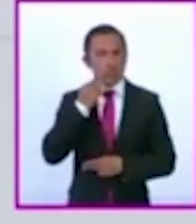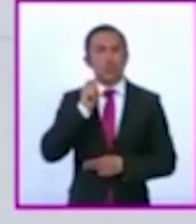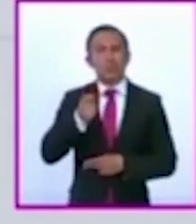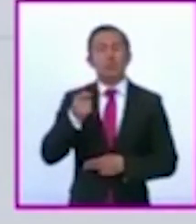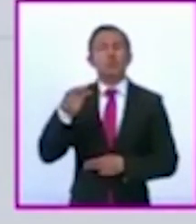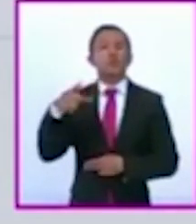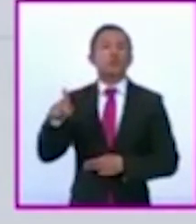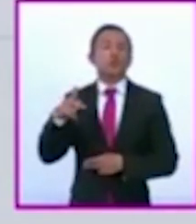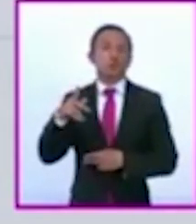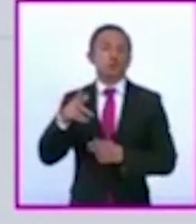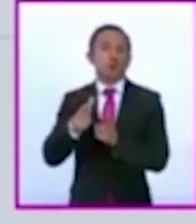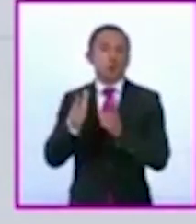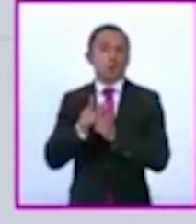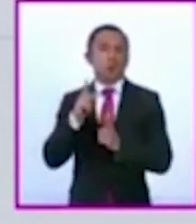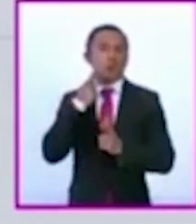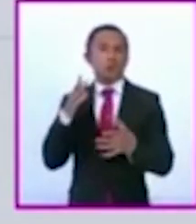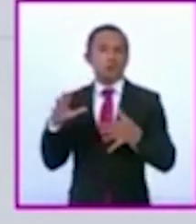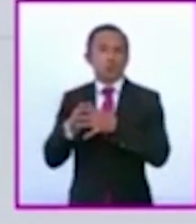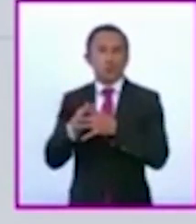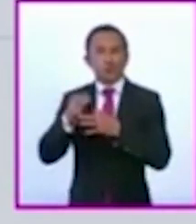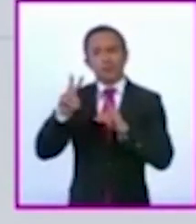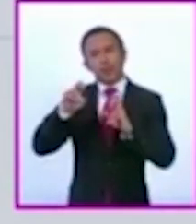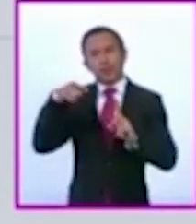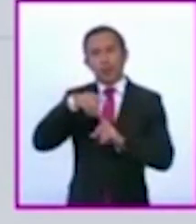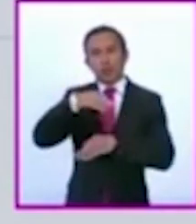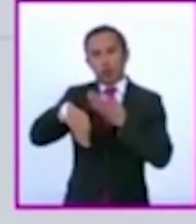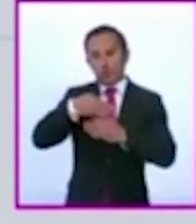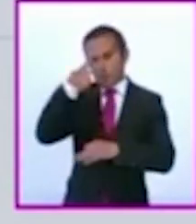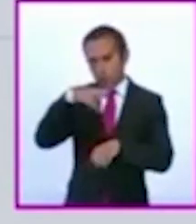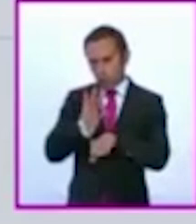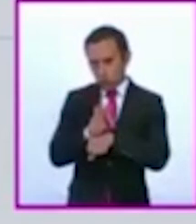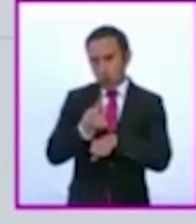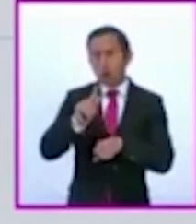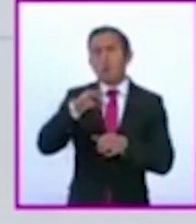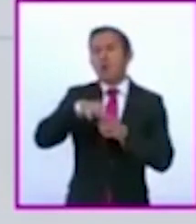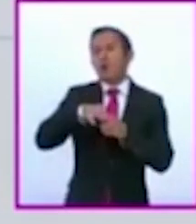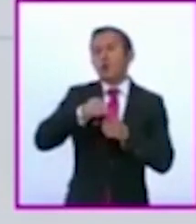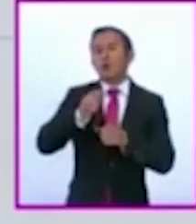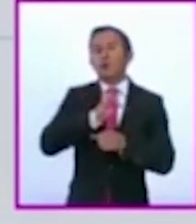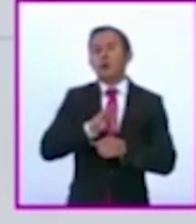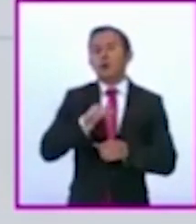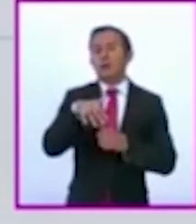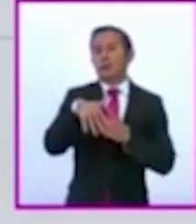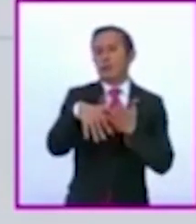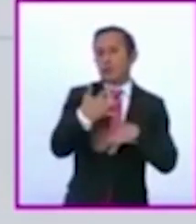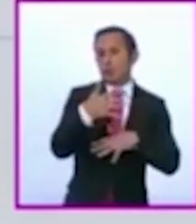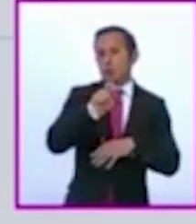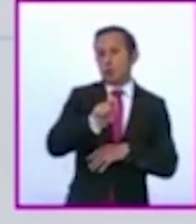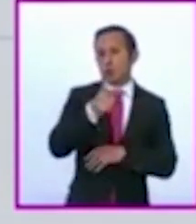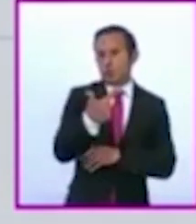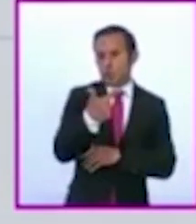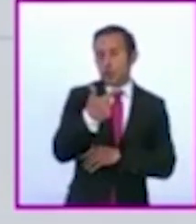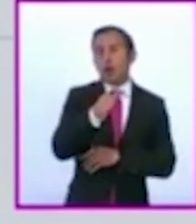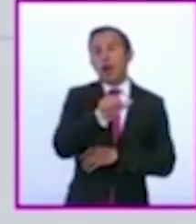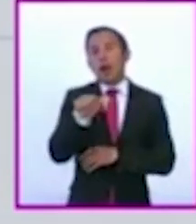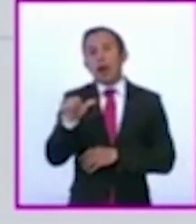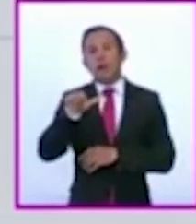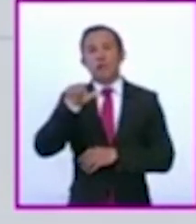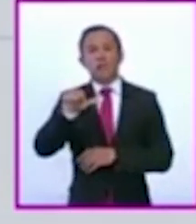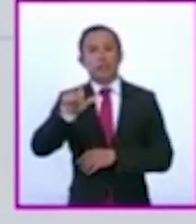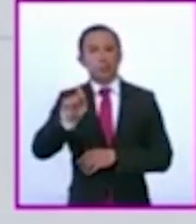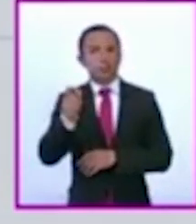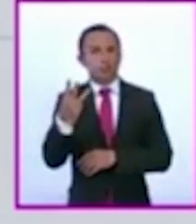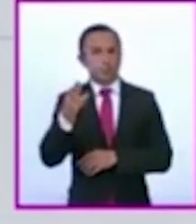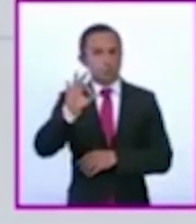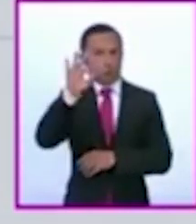todos por méxico obtuvo una votación que se ubica entre el 15.7 y el 16.3 por